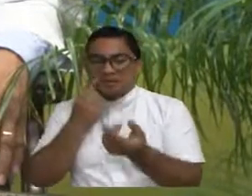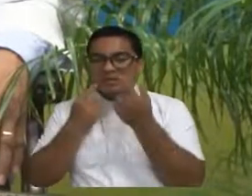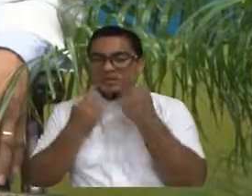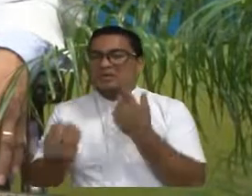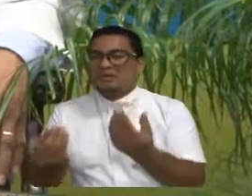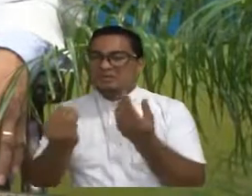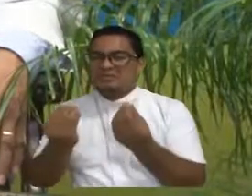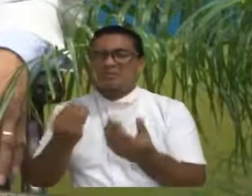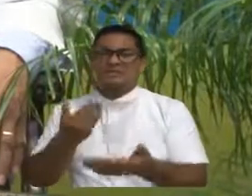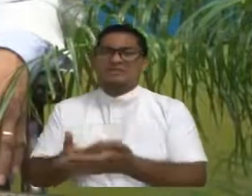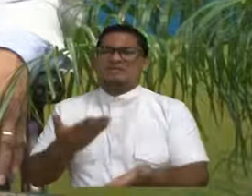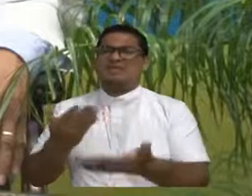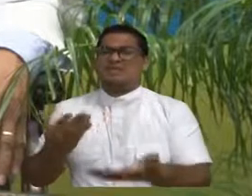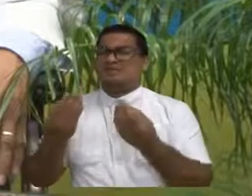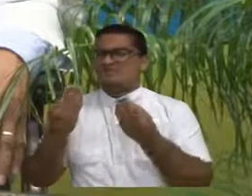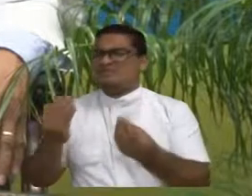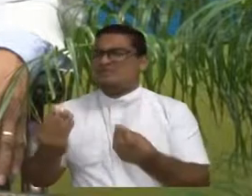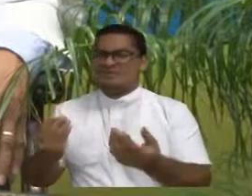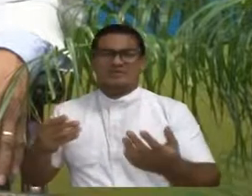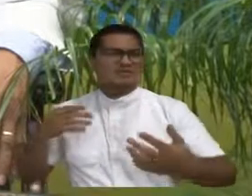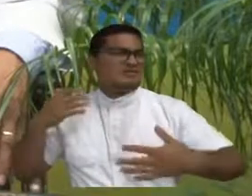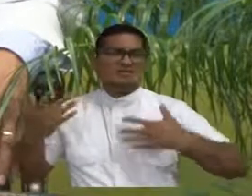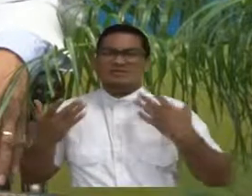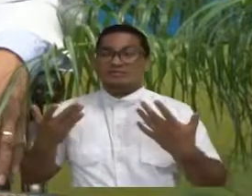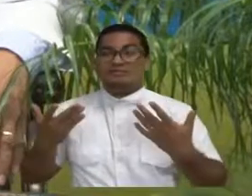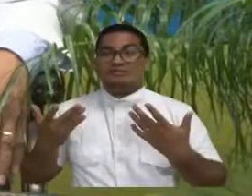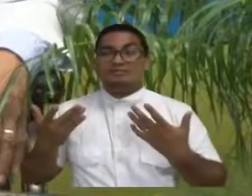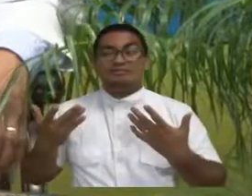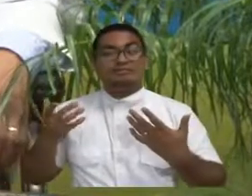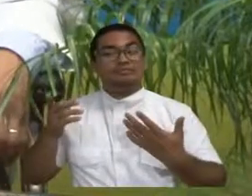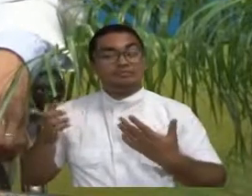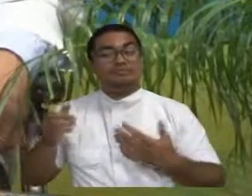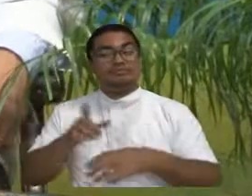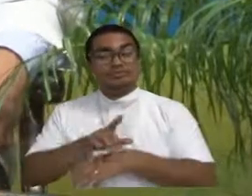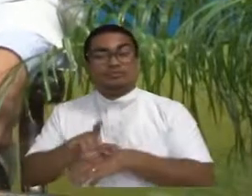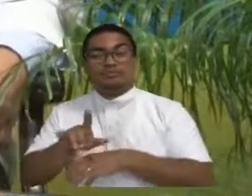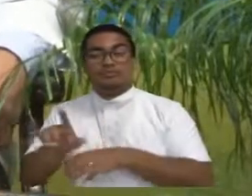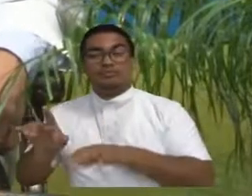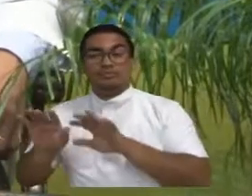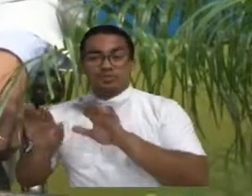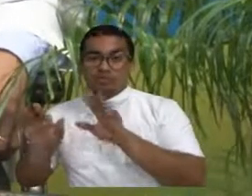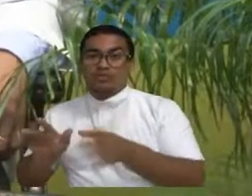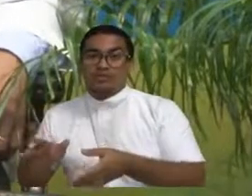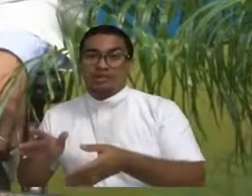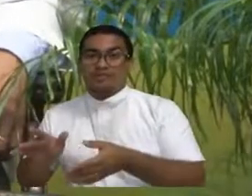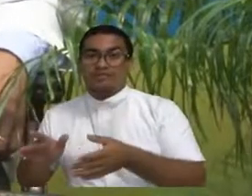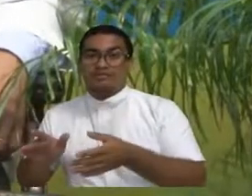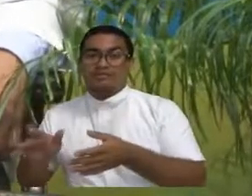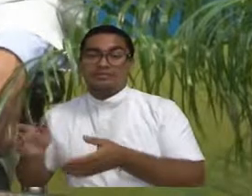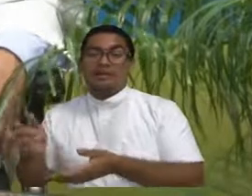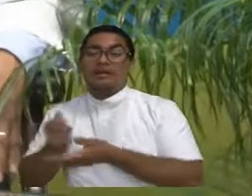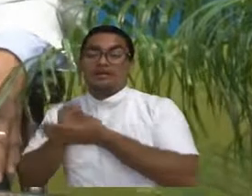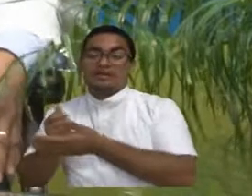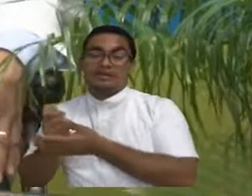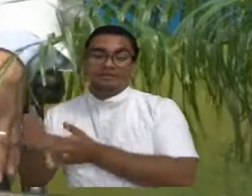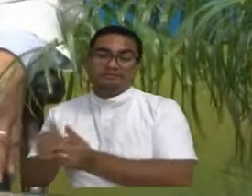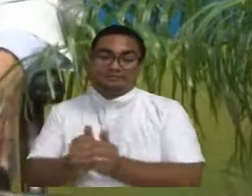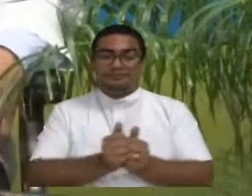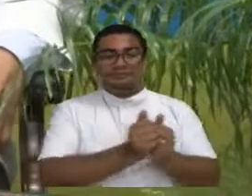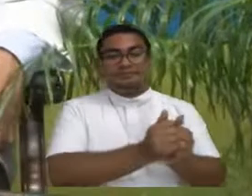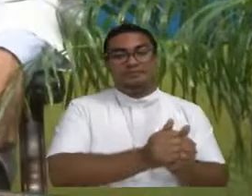necesita ayuda y llevarla a una unidad de salud. Pero lo principal es el apoyo familiar,